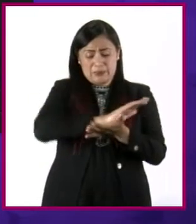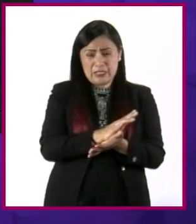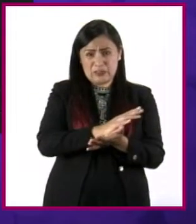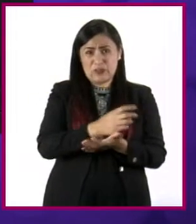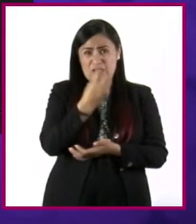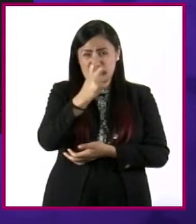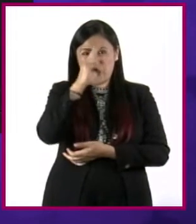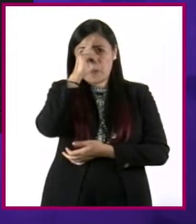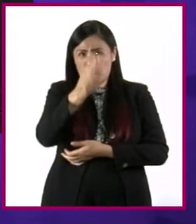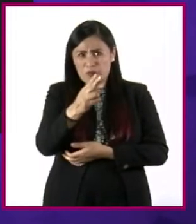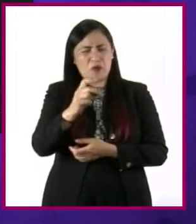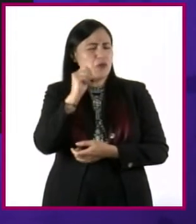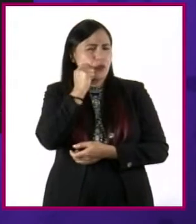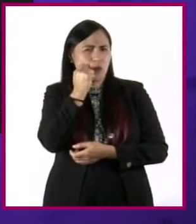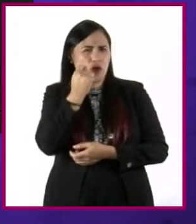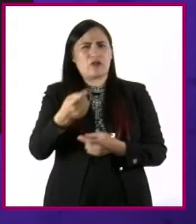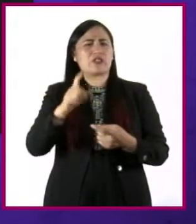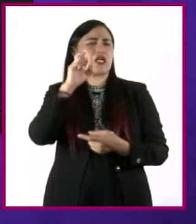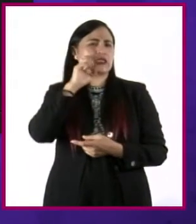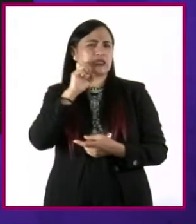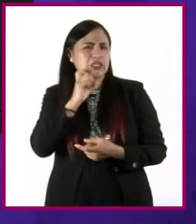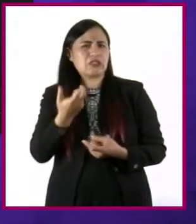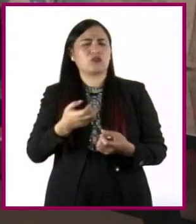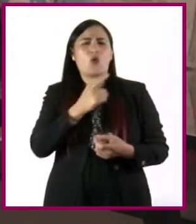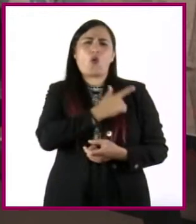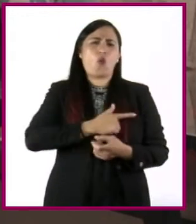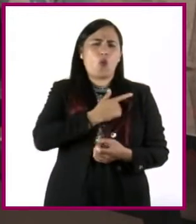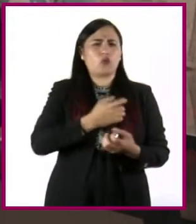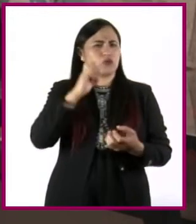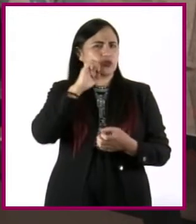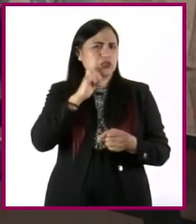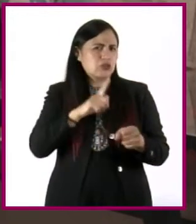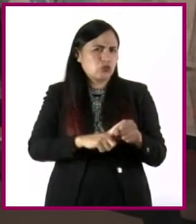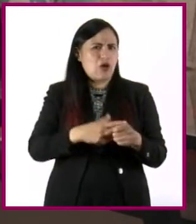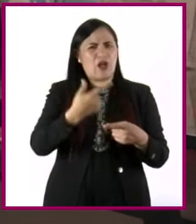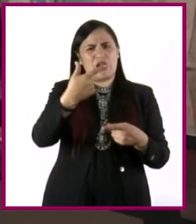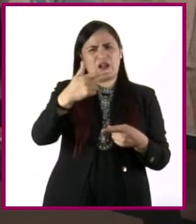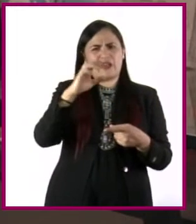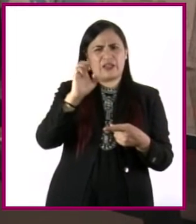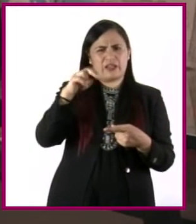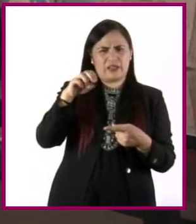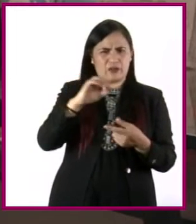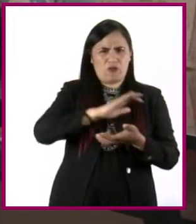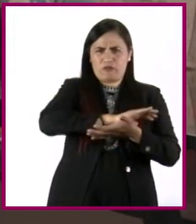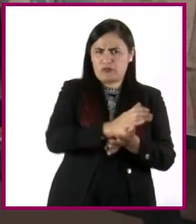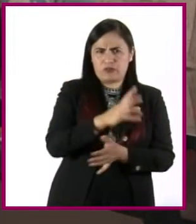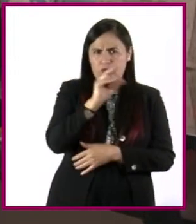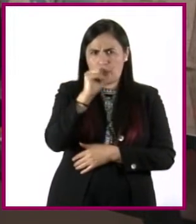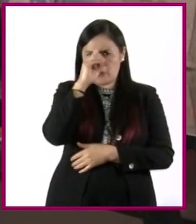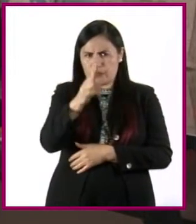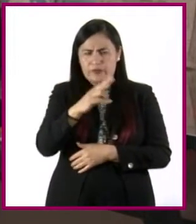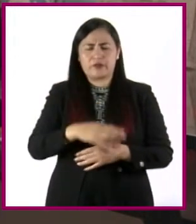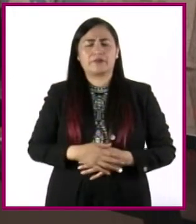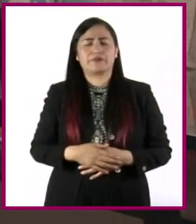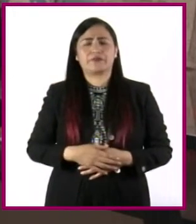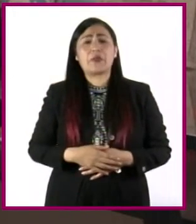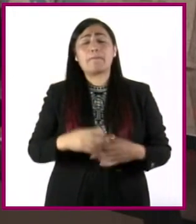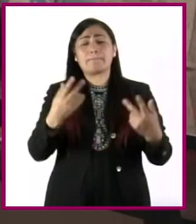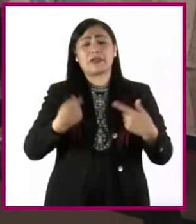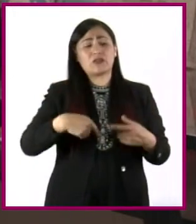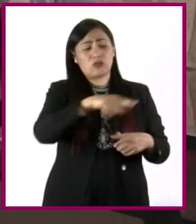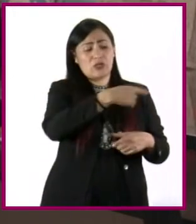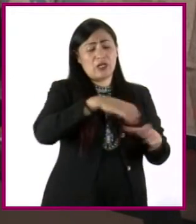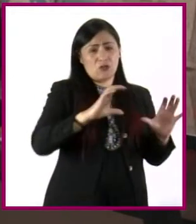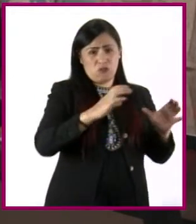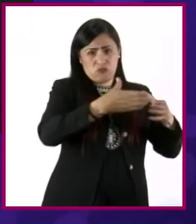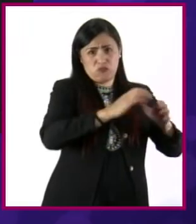discriminación por cuestión de sexo, orientación sexual, género. ¿Cuáles son las consecuencias de la discriminación en las personas que pertenecen